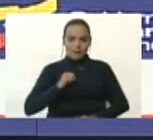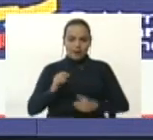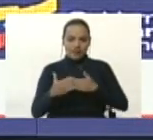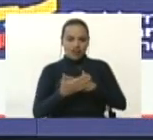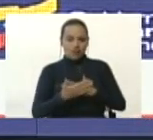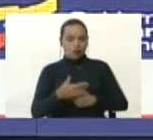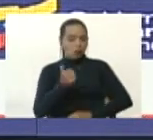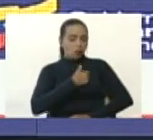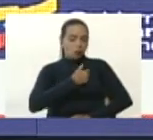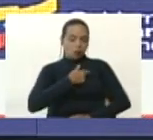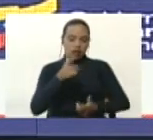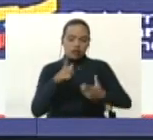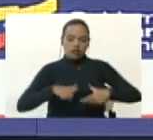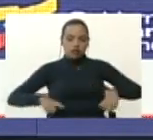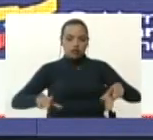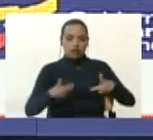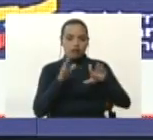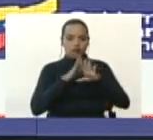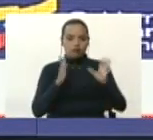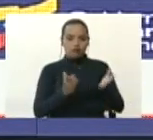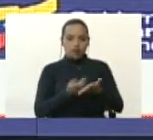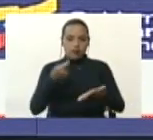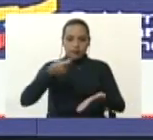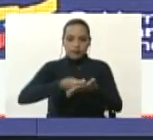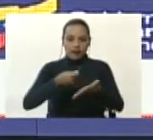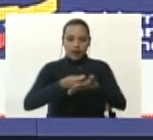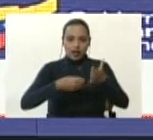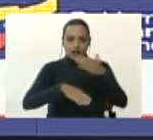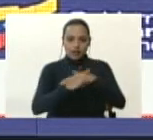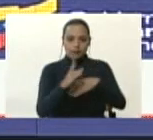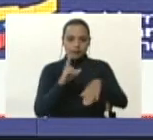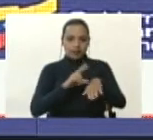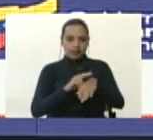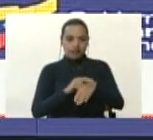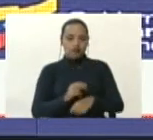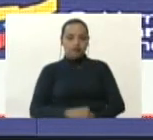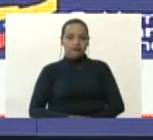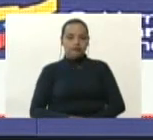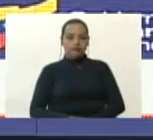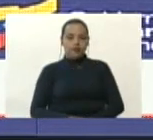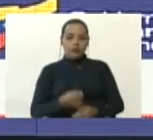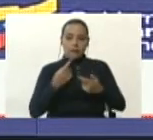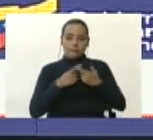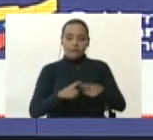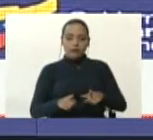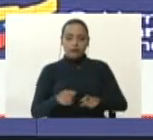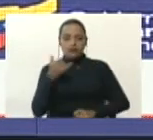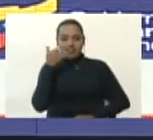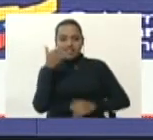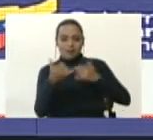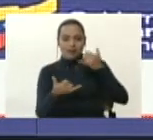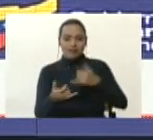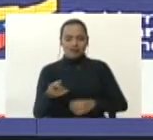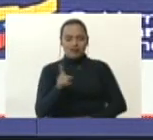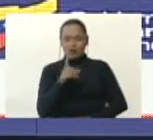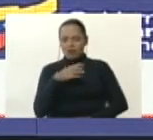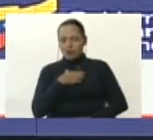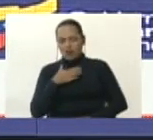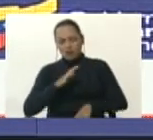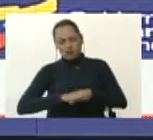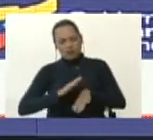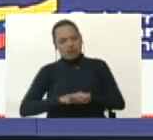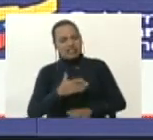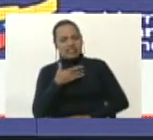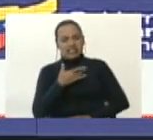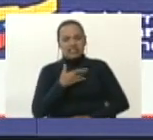mundo, le cobran una cosa por ir al consultorio de la clínica. Pero si usted tiene que llamar a la clínica, yo no puedo ir porque me siento muy mal,